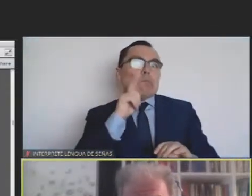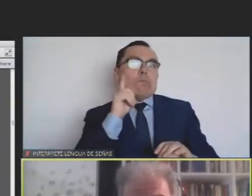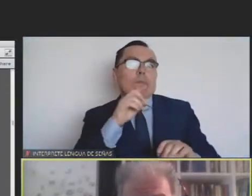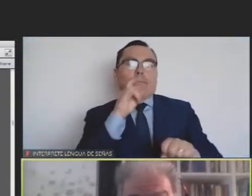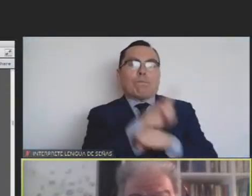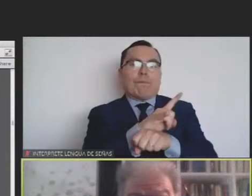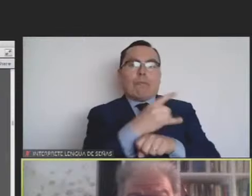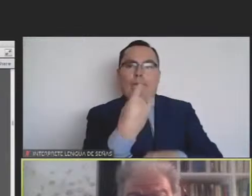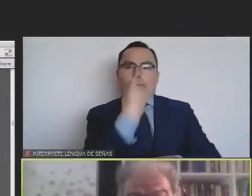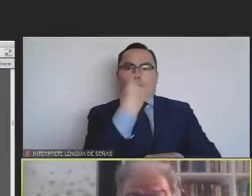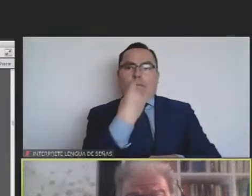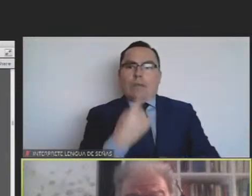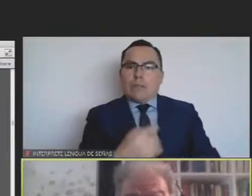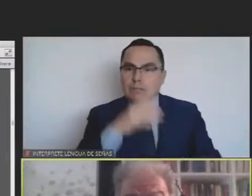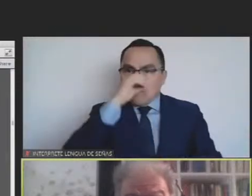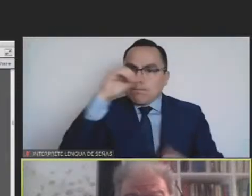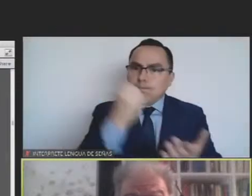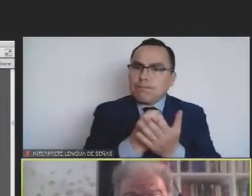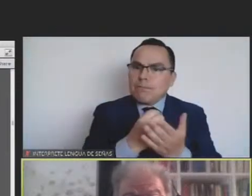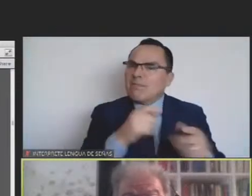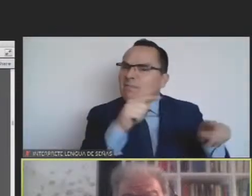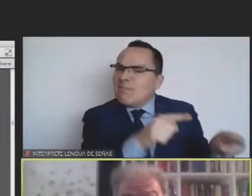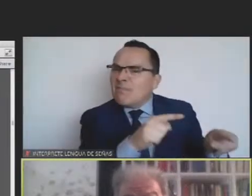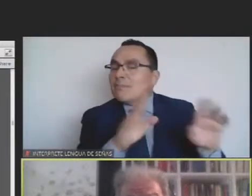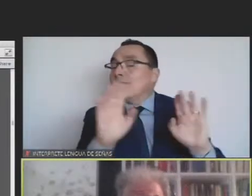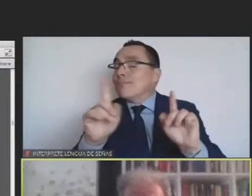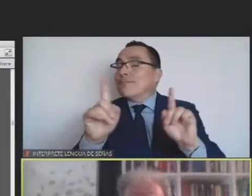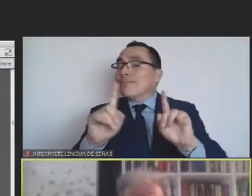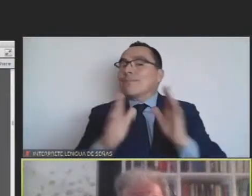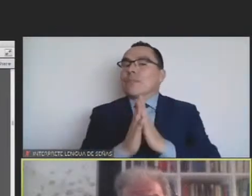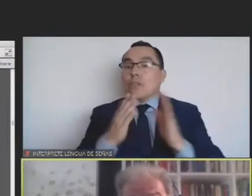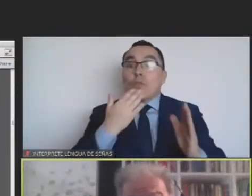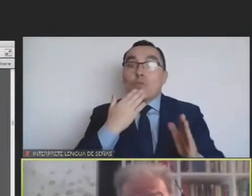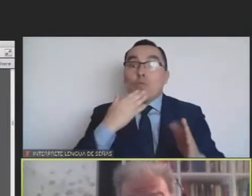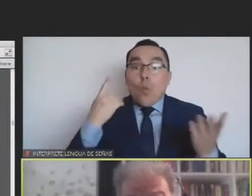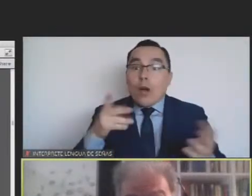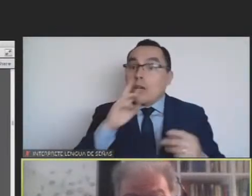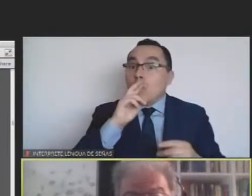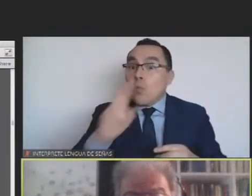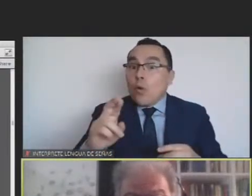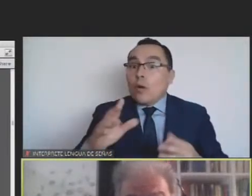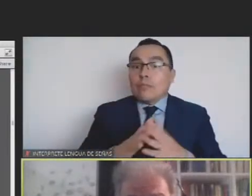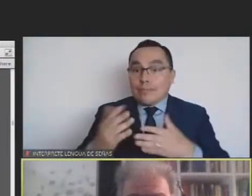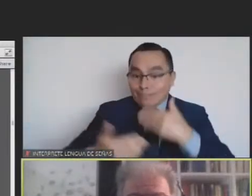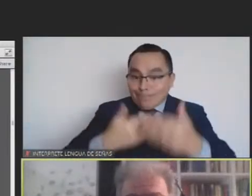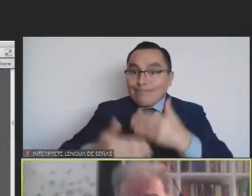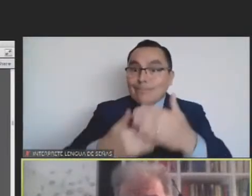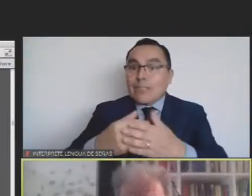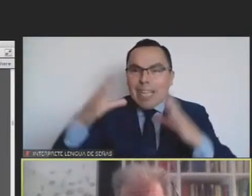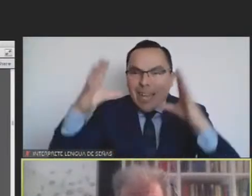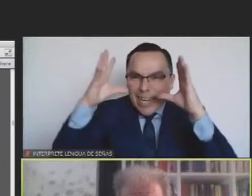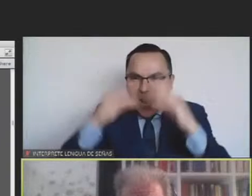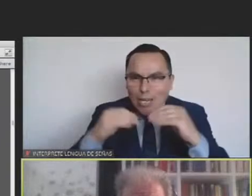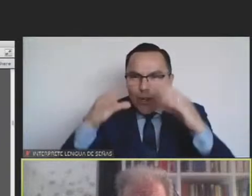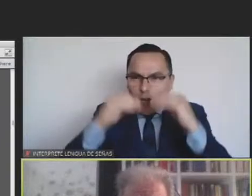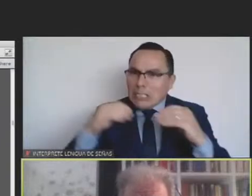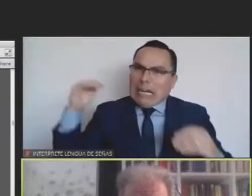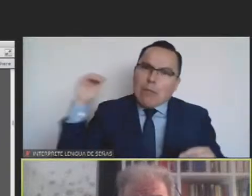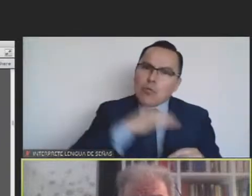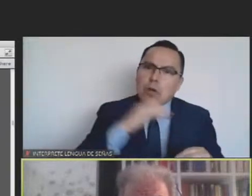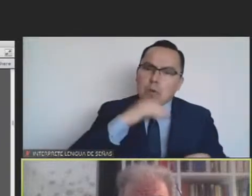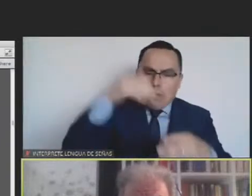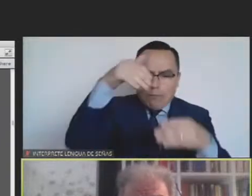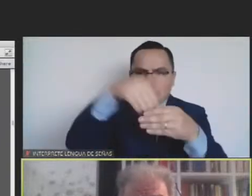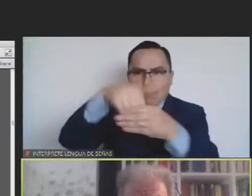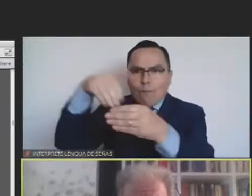toman la paciencia, no se conoce el resultado. Así como en las elecciones nacionales, podemos enorgullecernos que la misma noche sabemos todos los resultados y es cosa